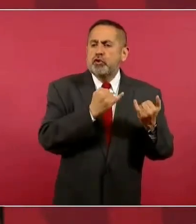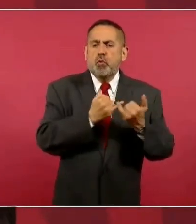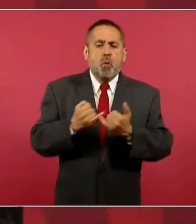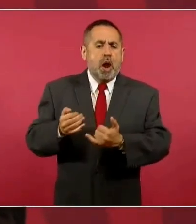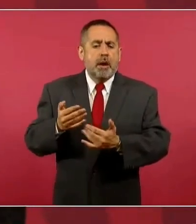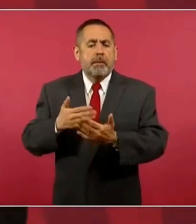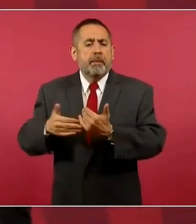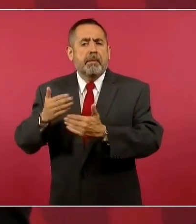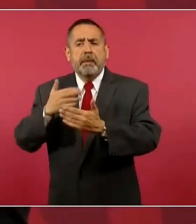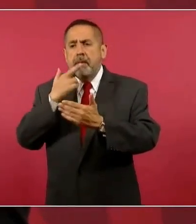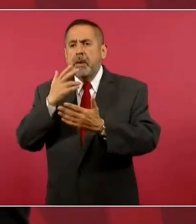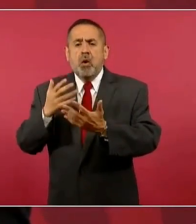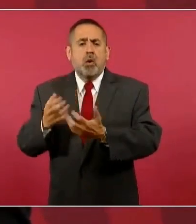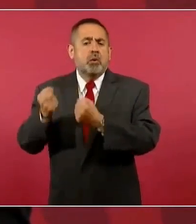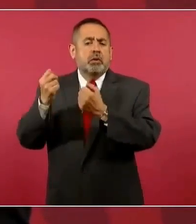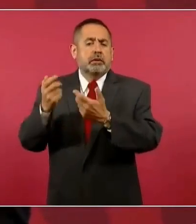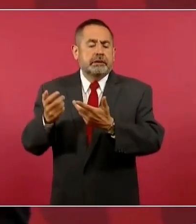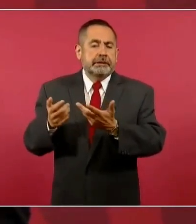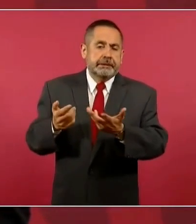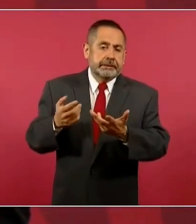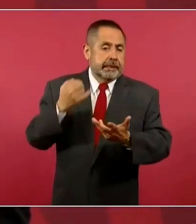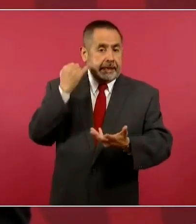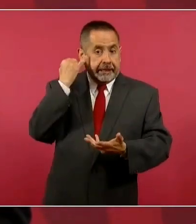a rescatar a los de abajo.